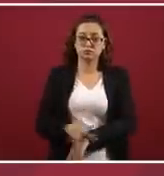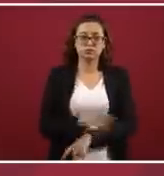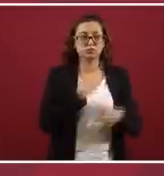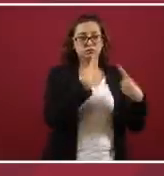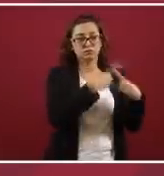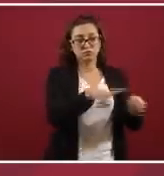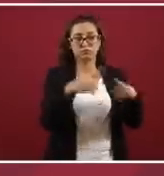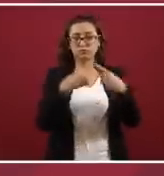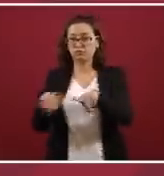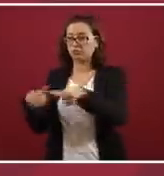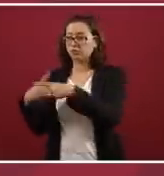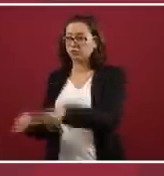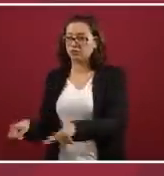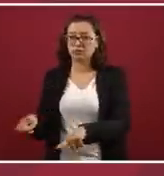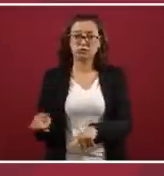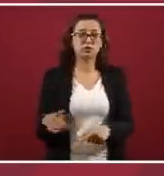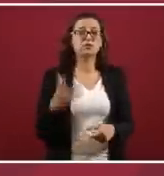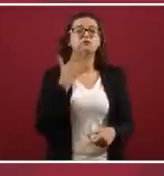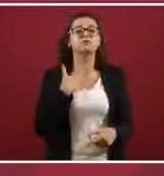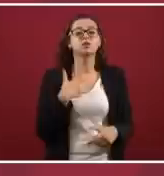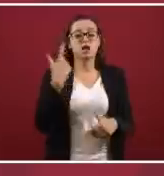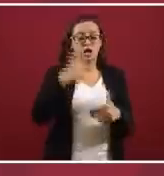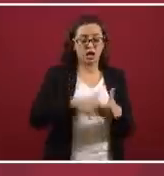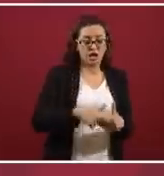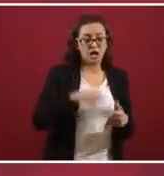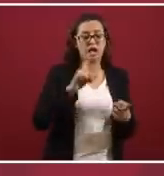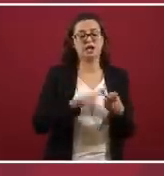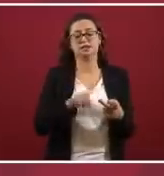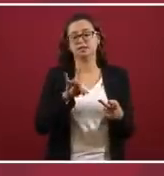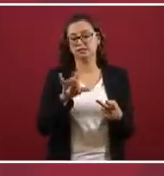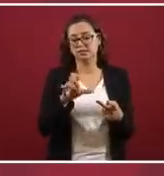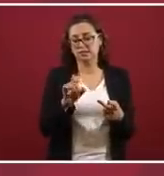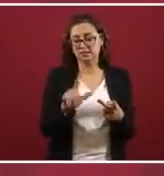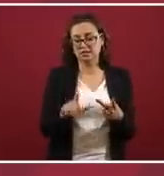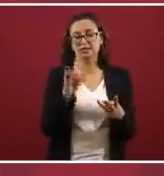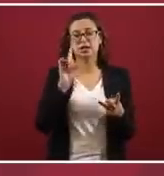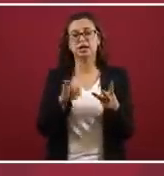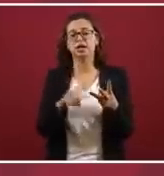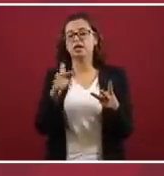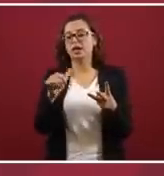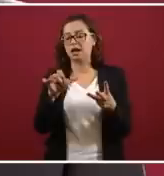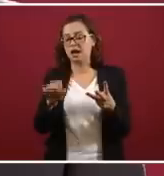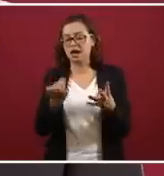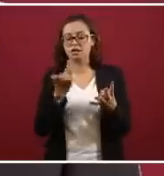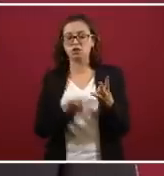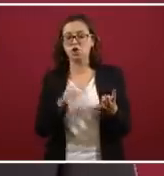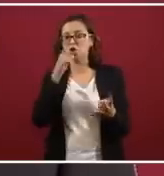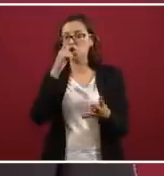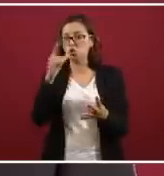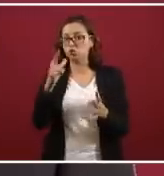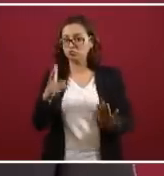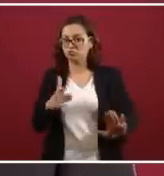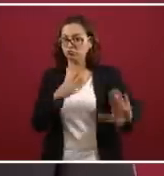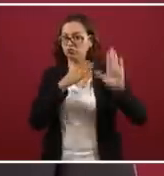energéticos, ni de las gasolinas, del diésel, del gas, de la luz. Es un compromiso que